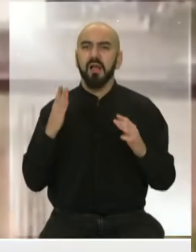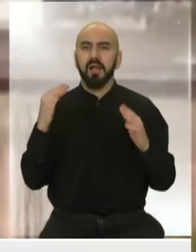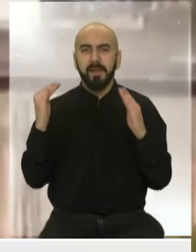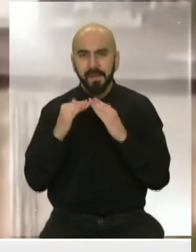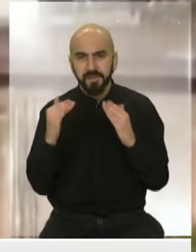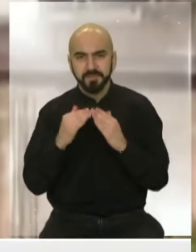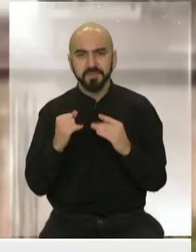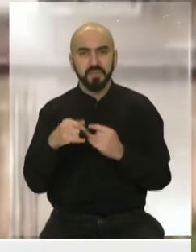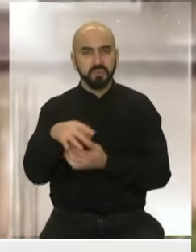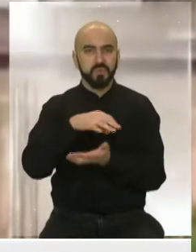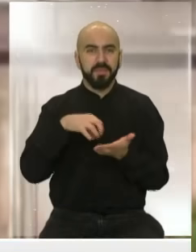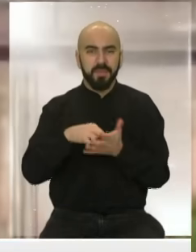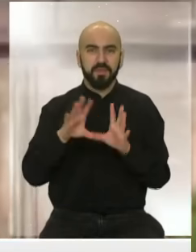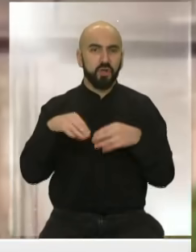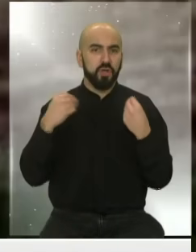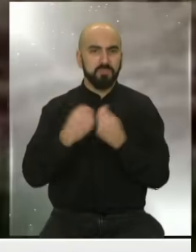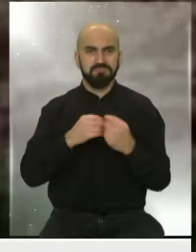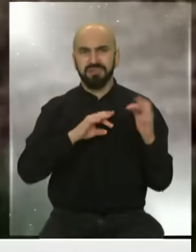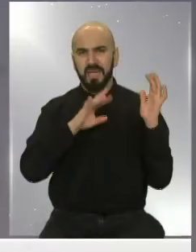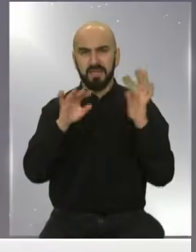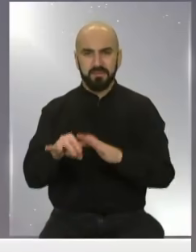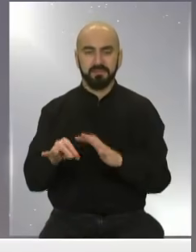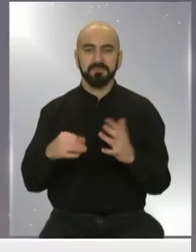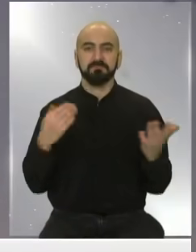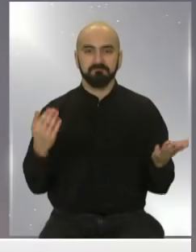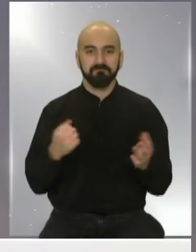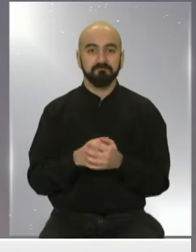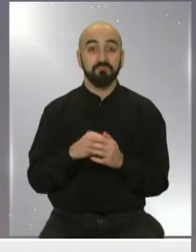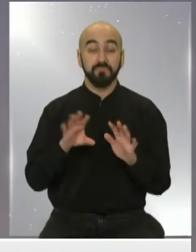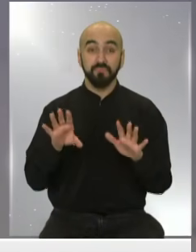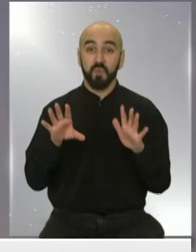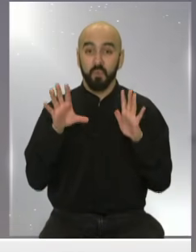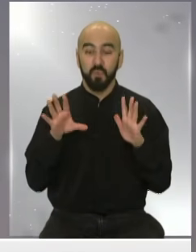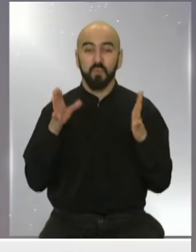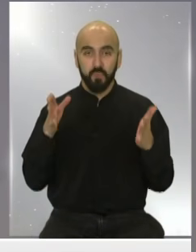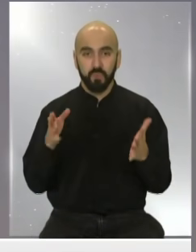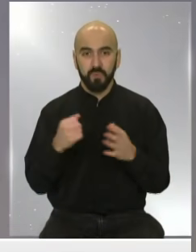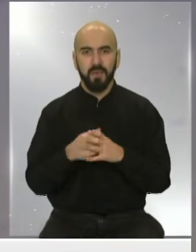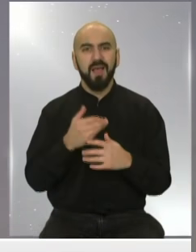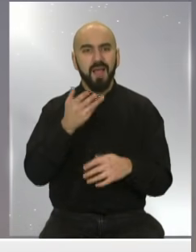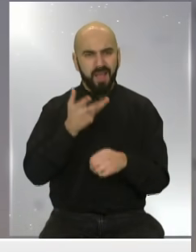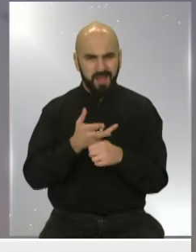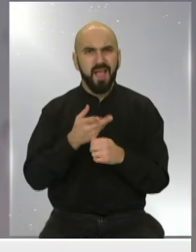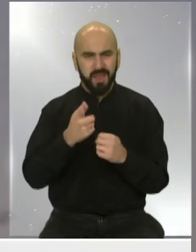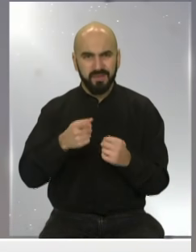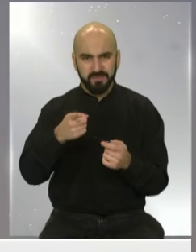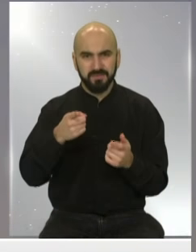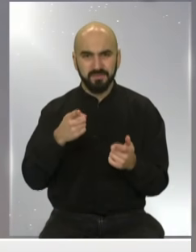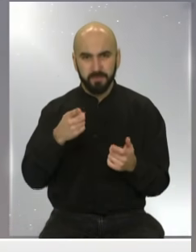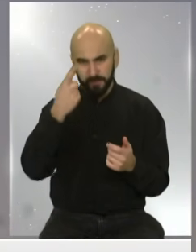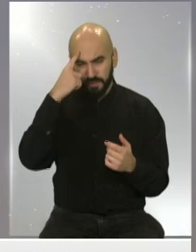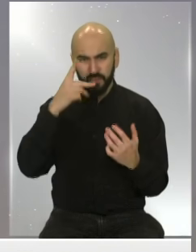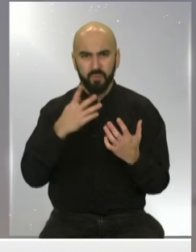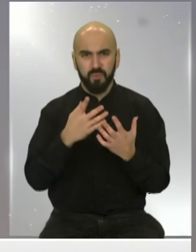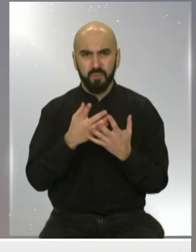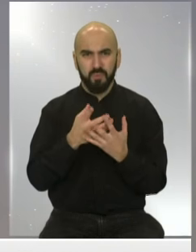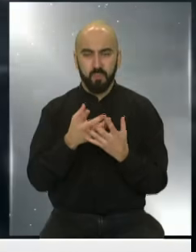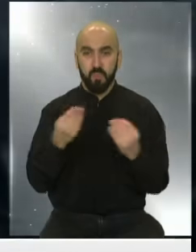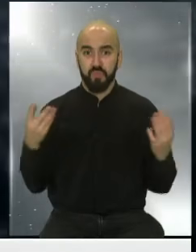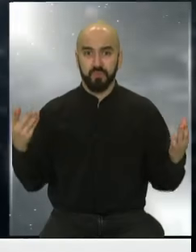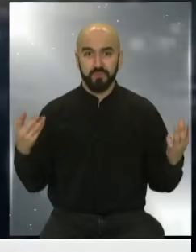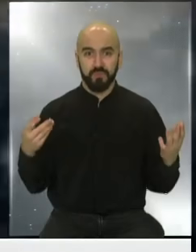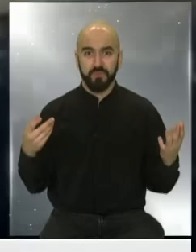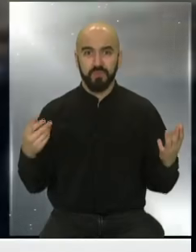ciudades completas, como tú puedes ver. Qué impresionante, Ellos tienen langostas, pero no esta cantidad o esta